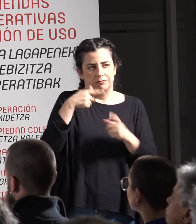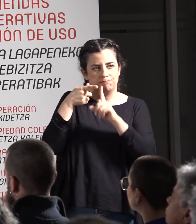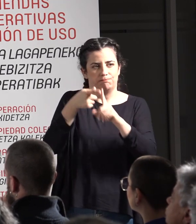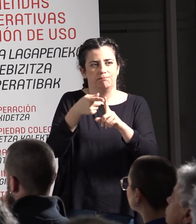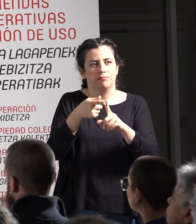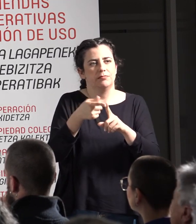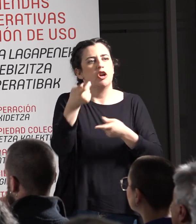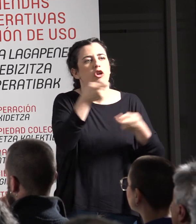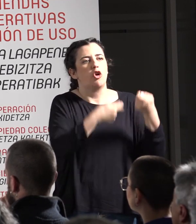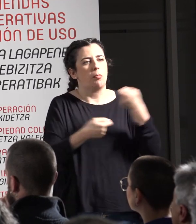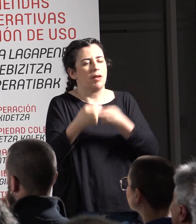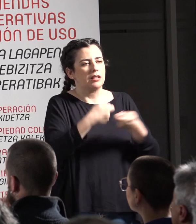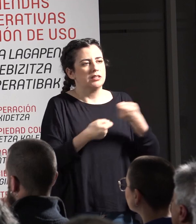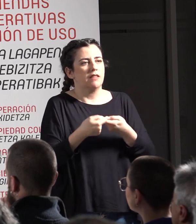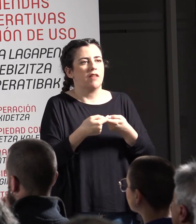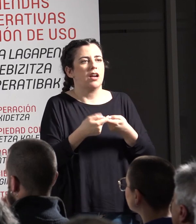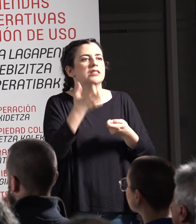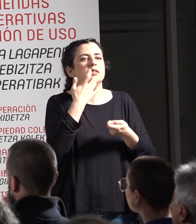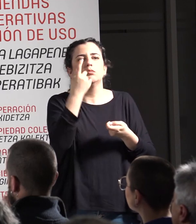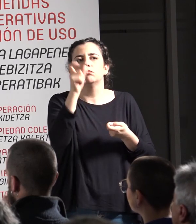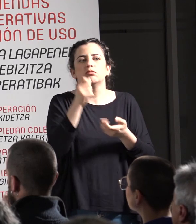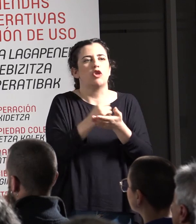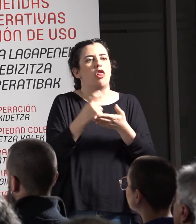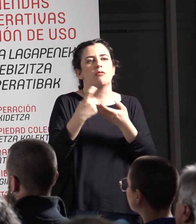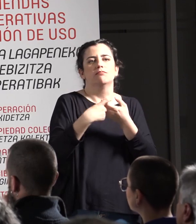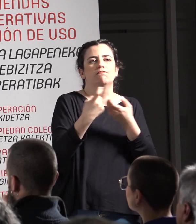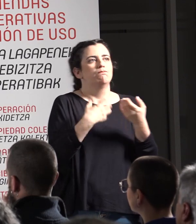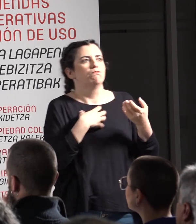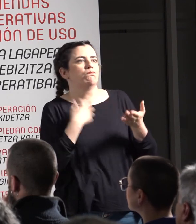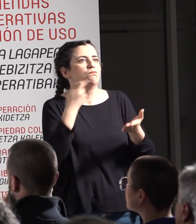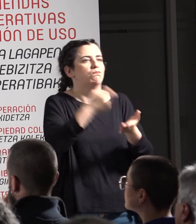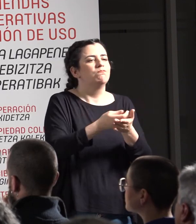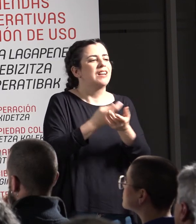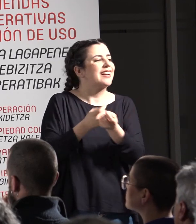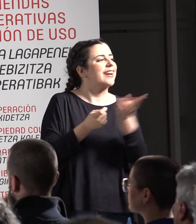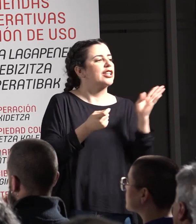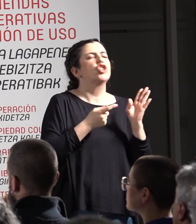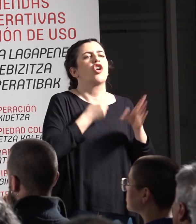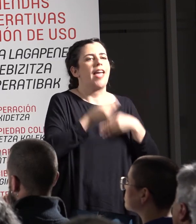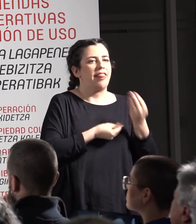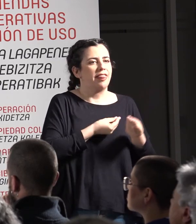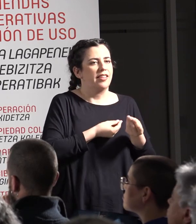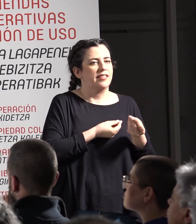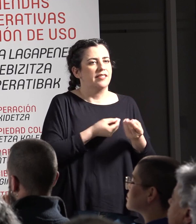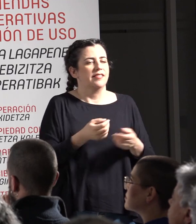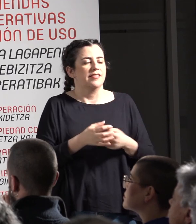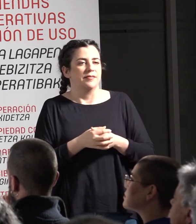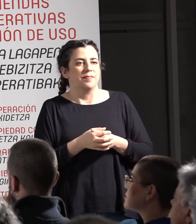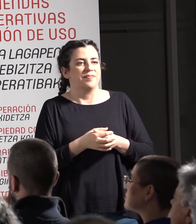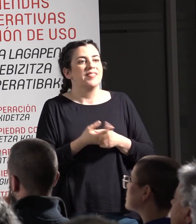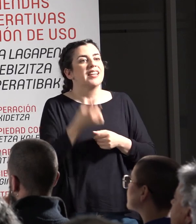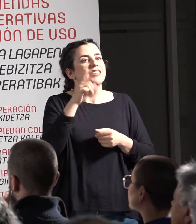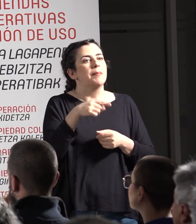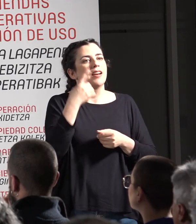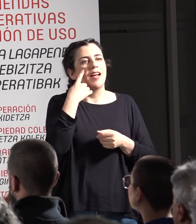qué va a hacer la cooperativa en el caso de que uno de los socios no pueda hacer frente a su cuota. también tenemos muy en cuenta el tema de